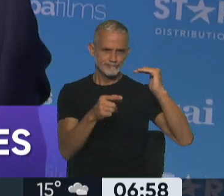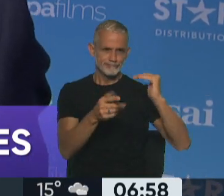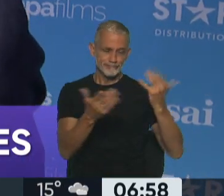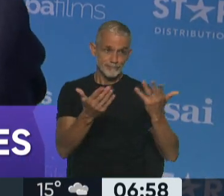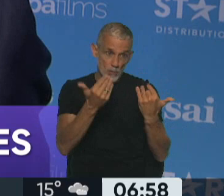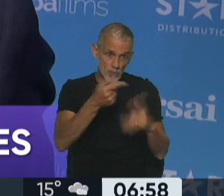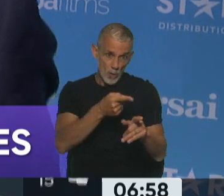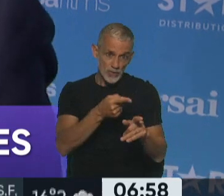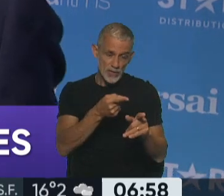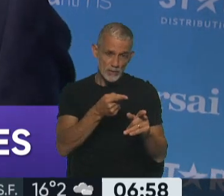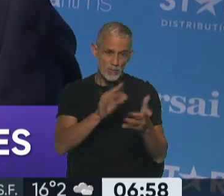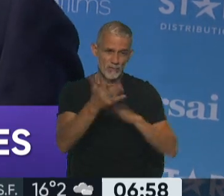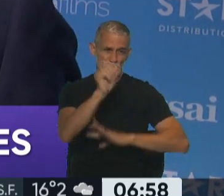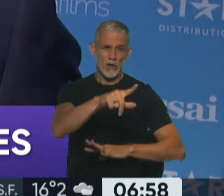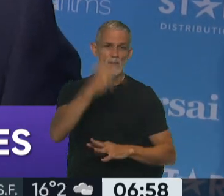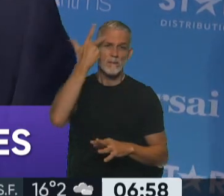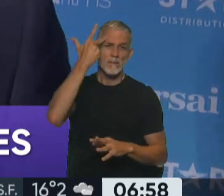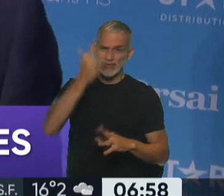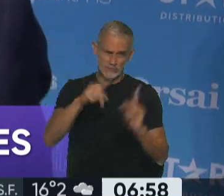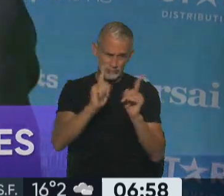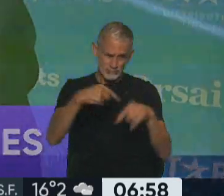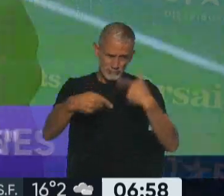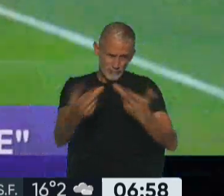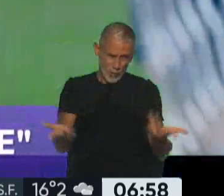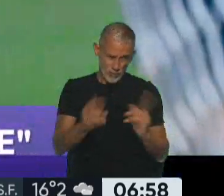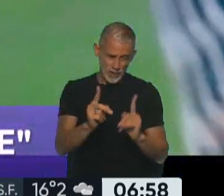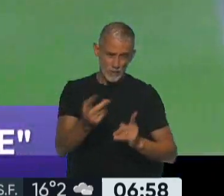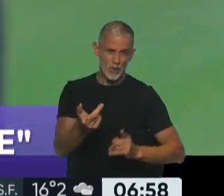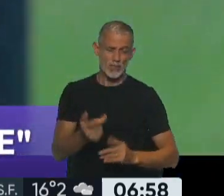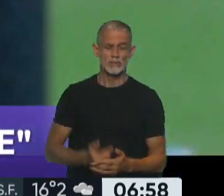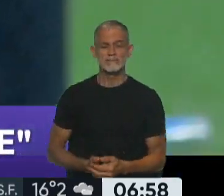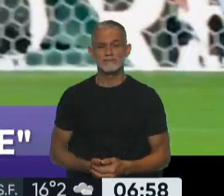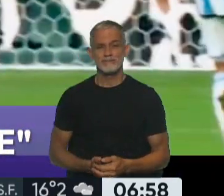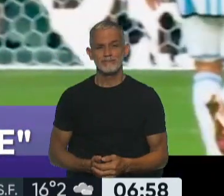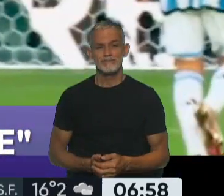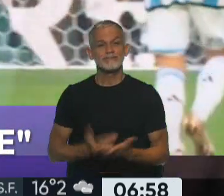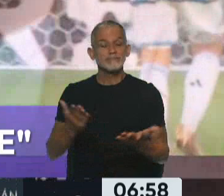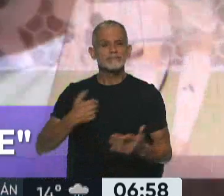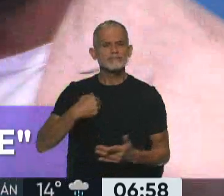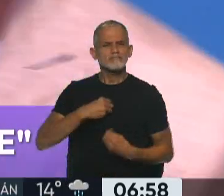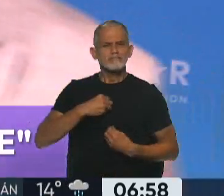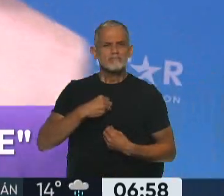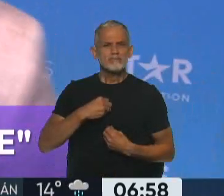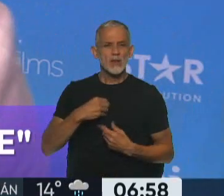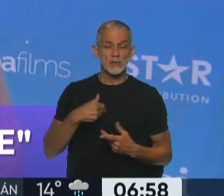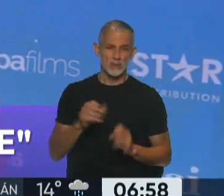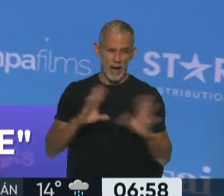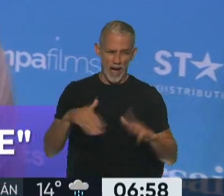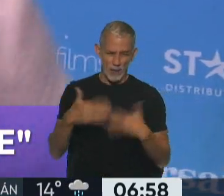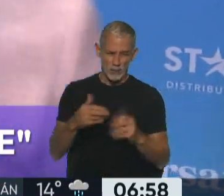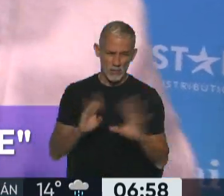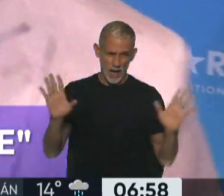podían hacer y lo pueden seguir, en el caso de Messi lo pueden seguir haciendo todo lo que quiera. No, yo me siento un 5 patadura que me rodearon